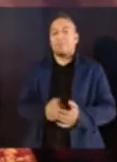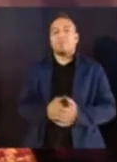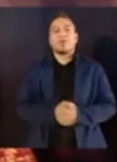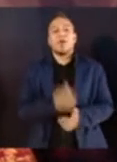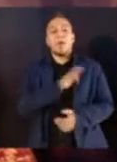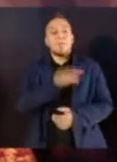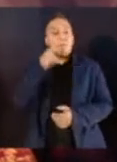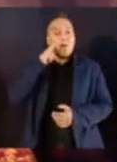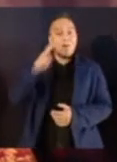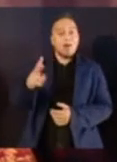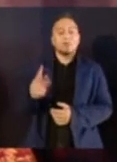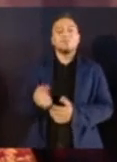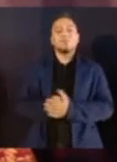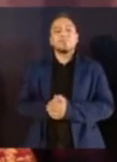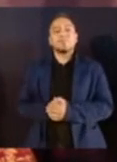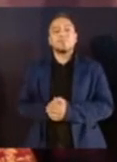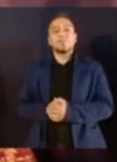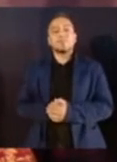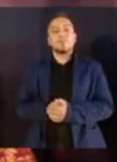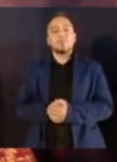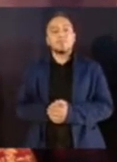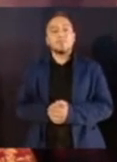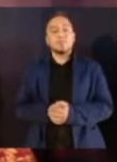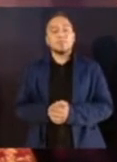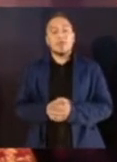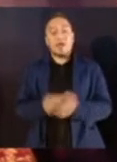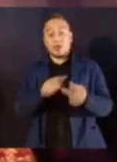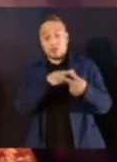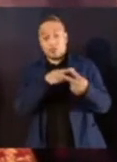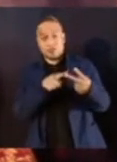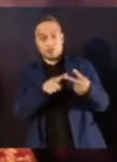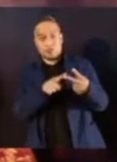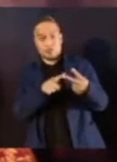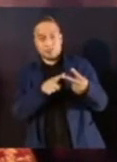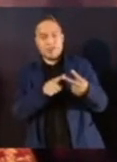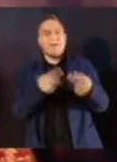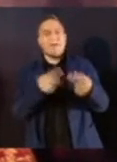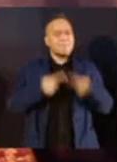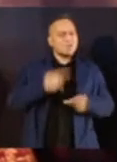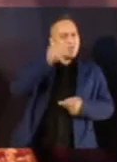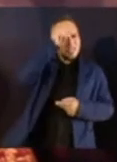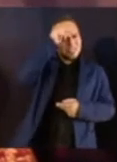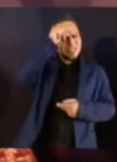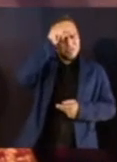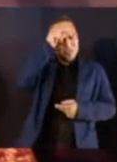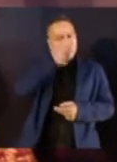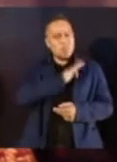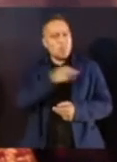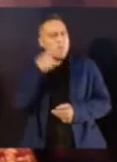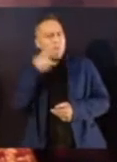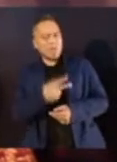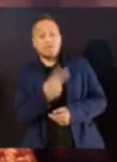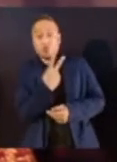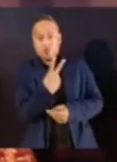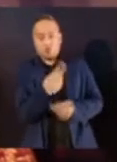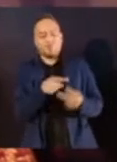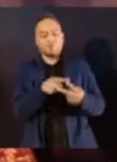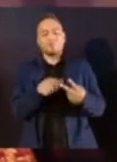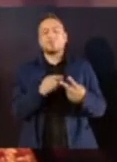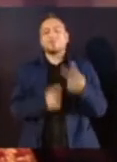básicas entre la intelectualidad en cualquier parte del mundo. Aquellos que conciben